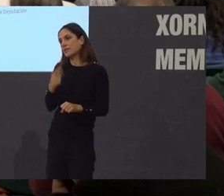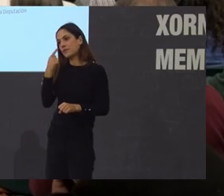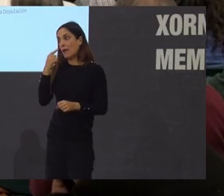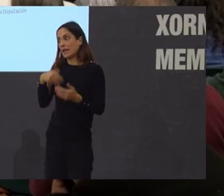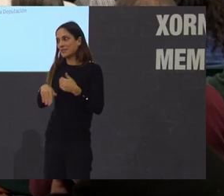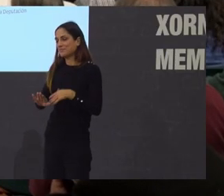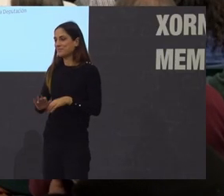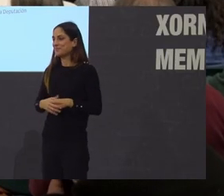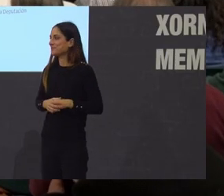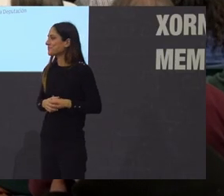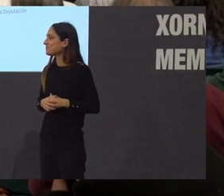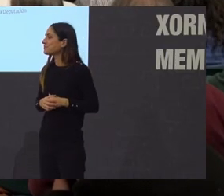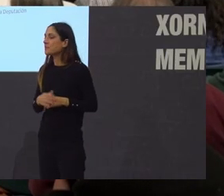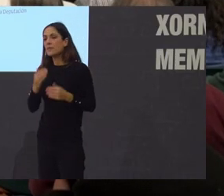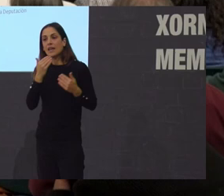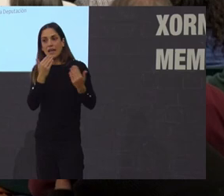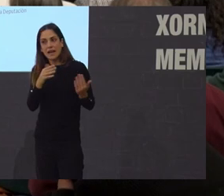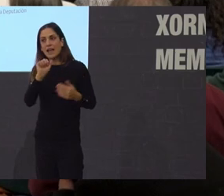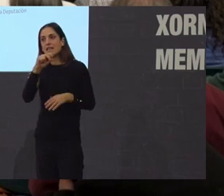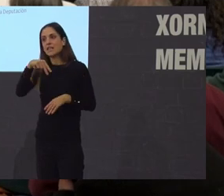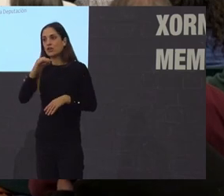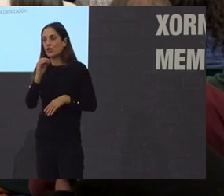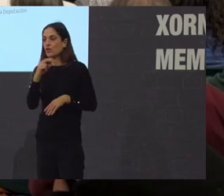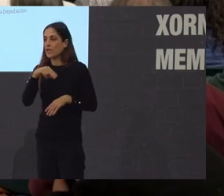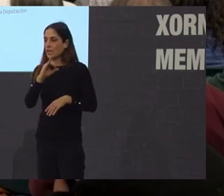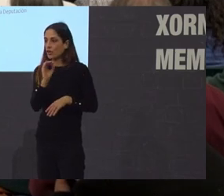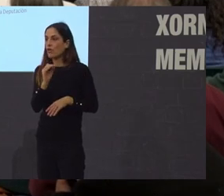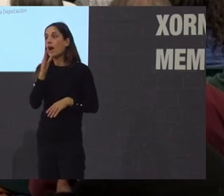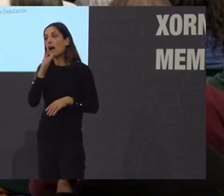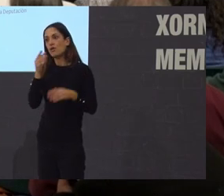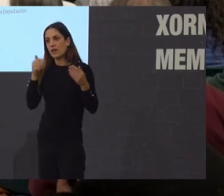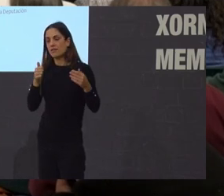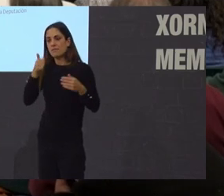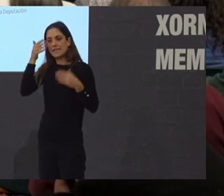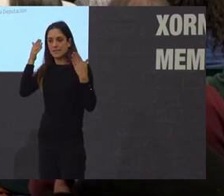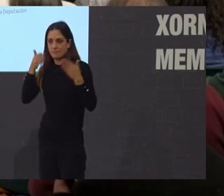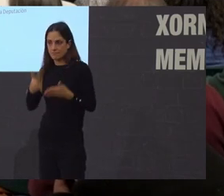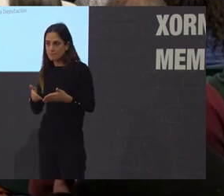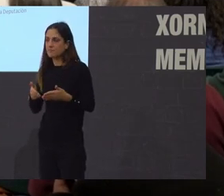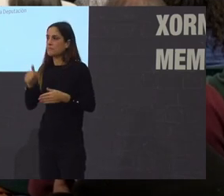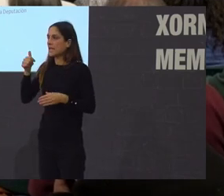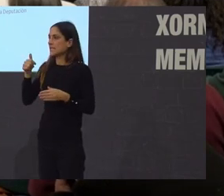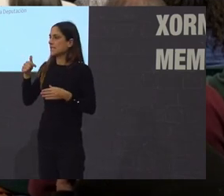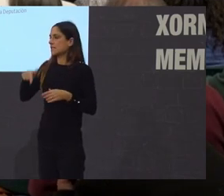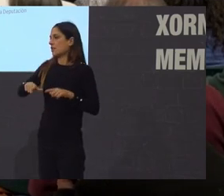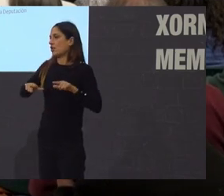Muchísimas gracias, Antonio. Efectivamente, agora vamos ao enfoque un poquinho máis local e falando